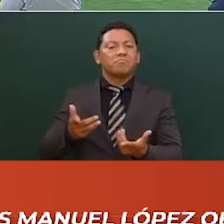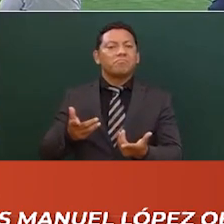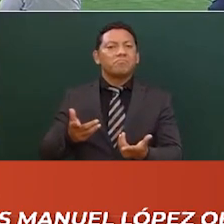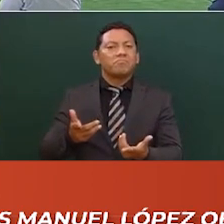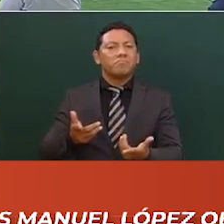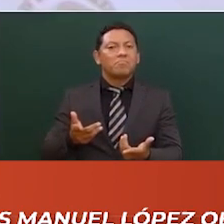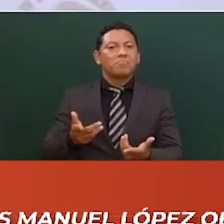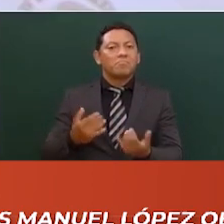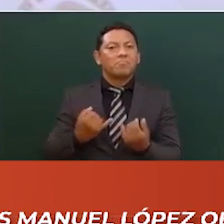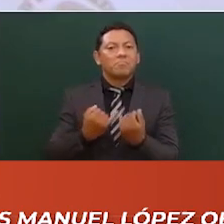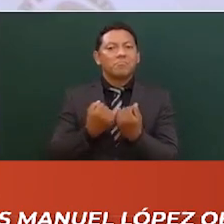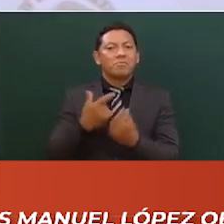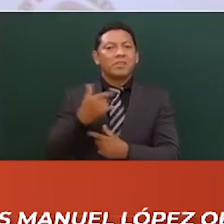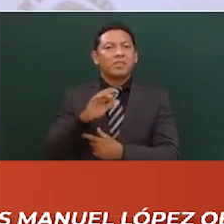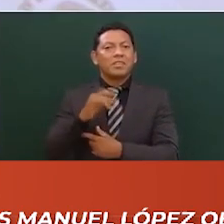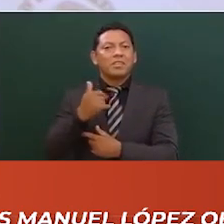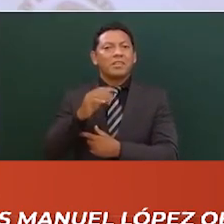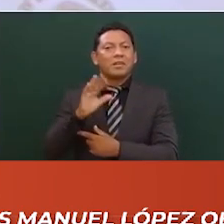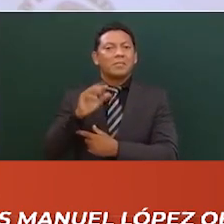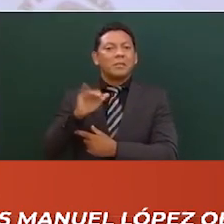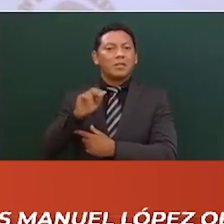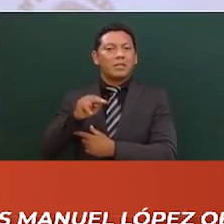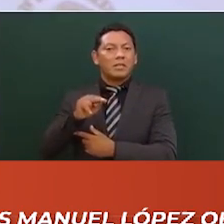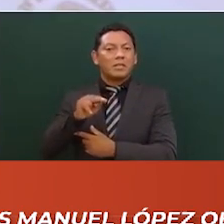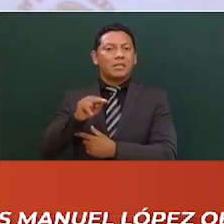como Aguilar Camín